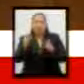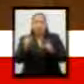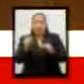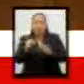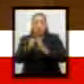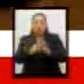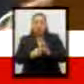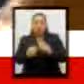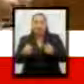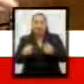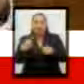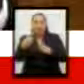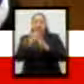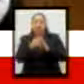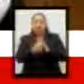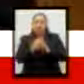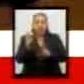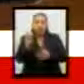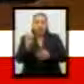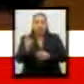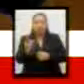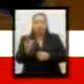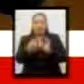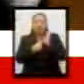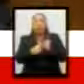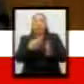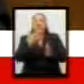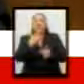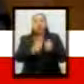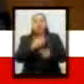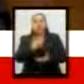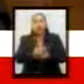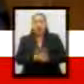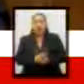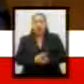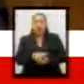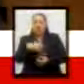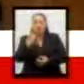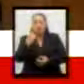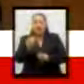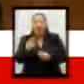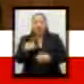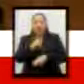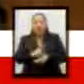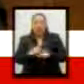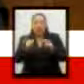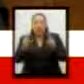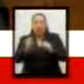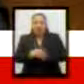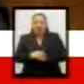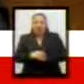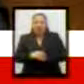estos programas tengan una articulación de primero identificar las brechas, segundo ver cómo se van a desarrollar estos